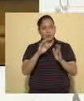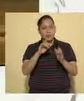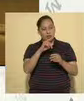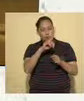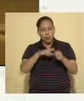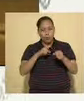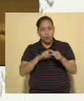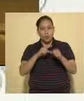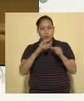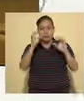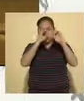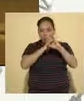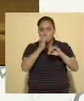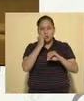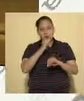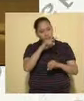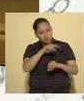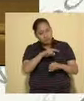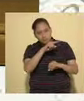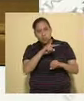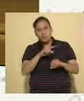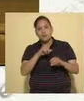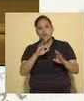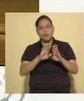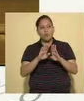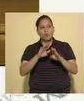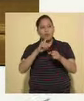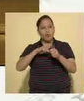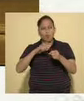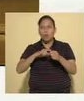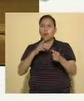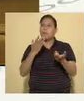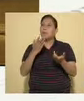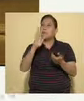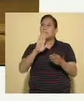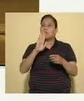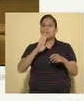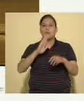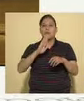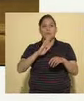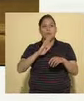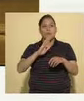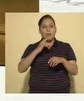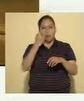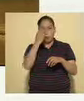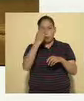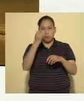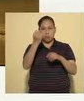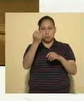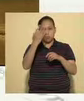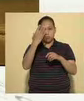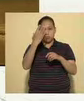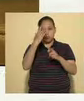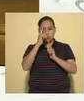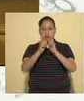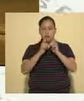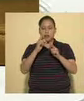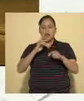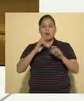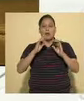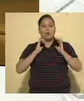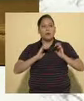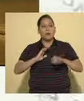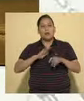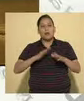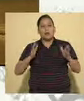los colores oscuros llega la onda de color mucho más lento al ojo, entonces hace que mi cuerpo se vea más fit, como